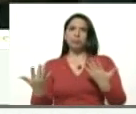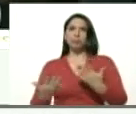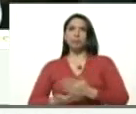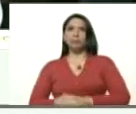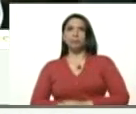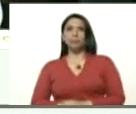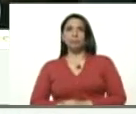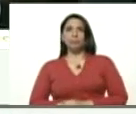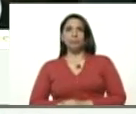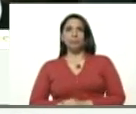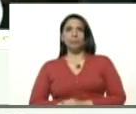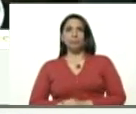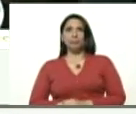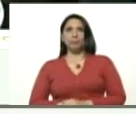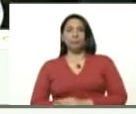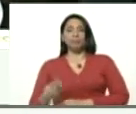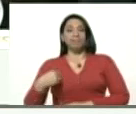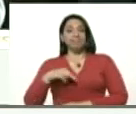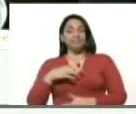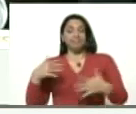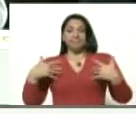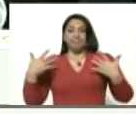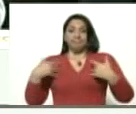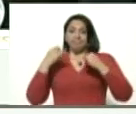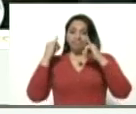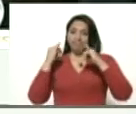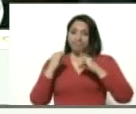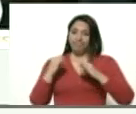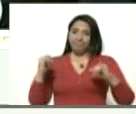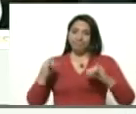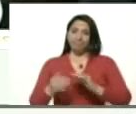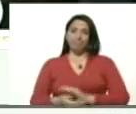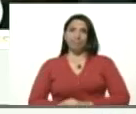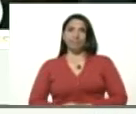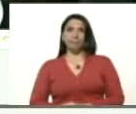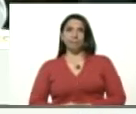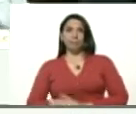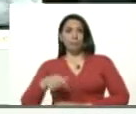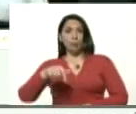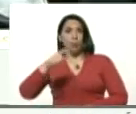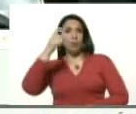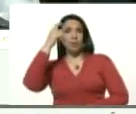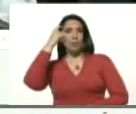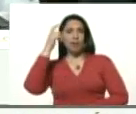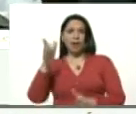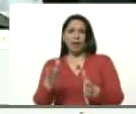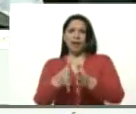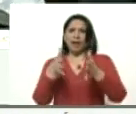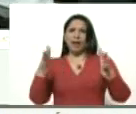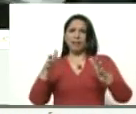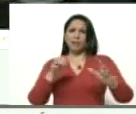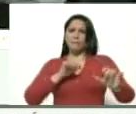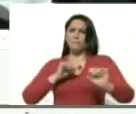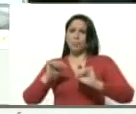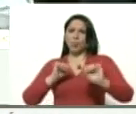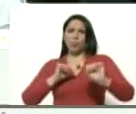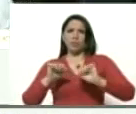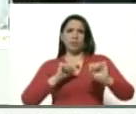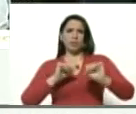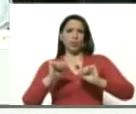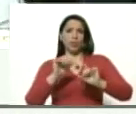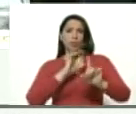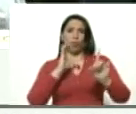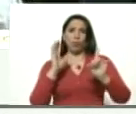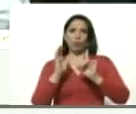Así que estamos felices. Hoy era un día para grandes movilizaciones culturales